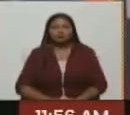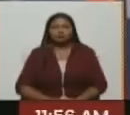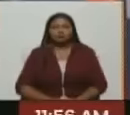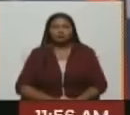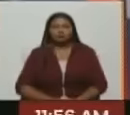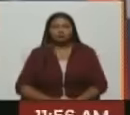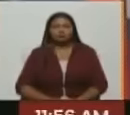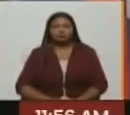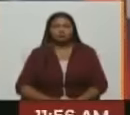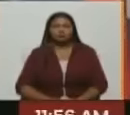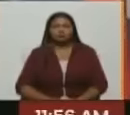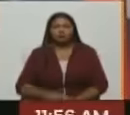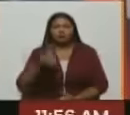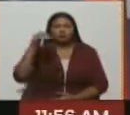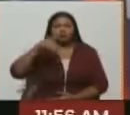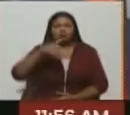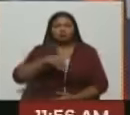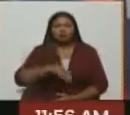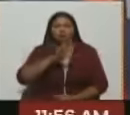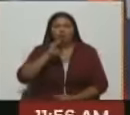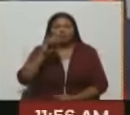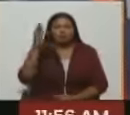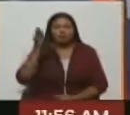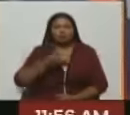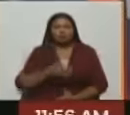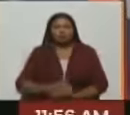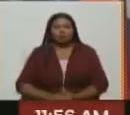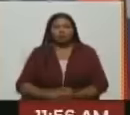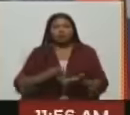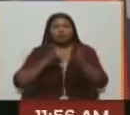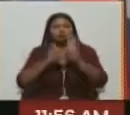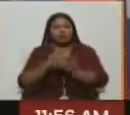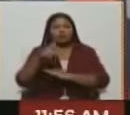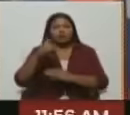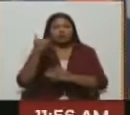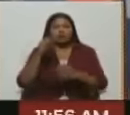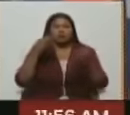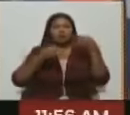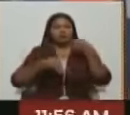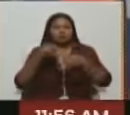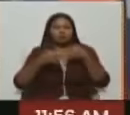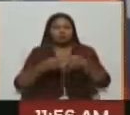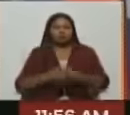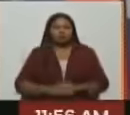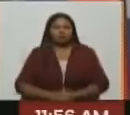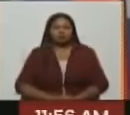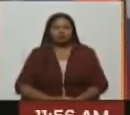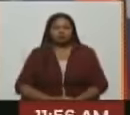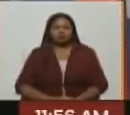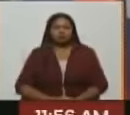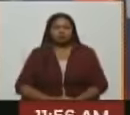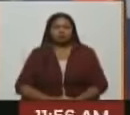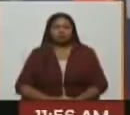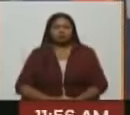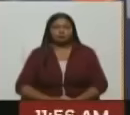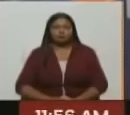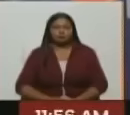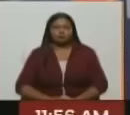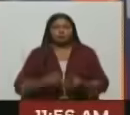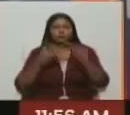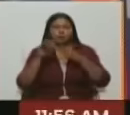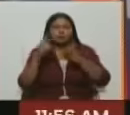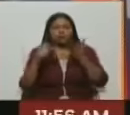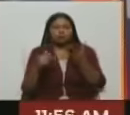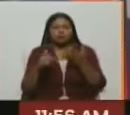haya bajado a un 40%? Significa que aquí hay justicia, significa que aquí no se permite ese tipo de